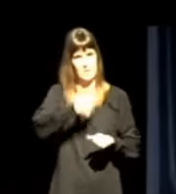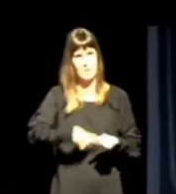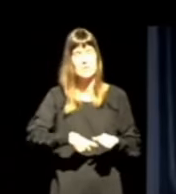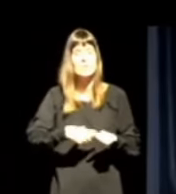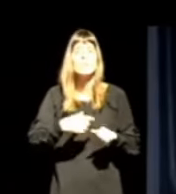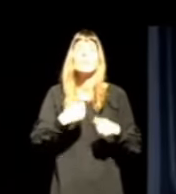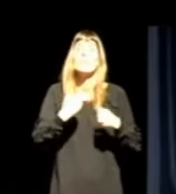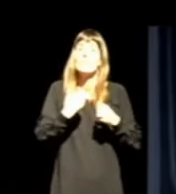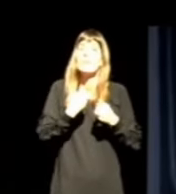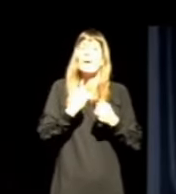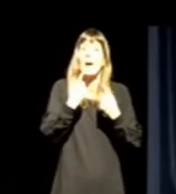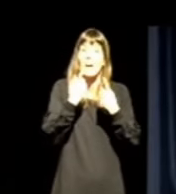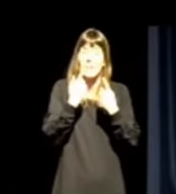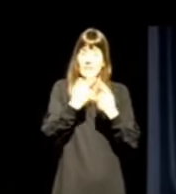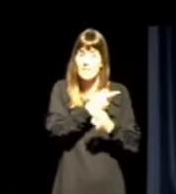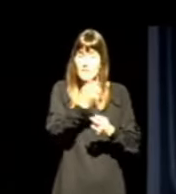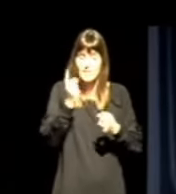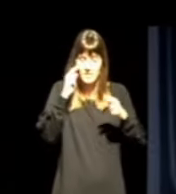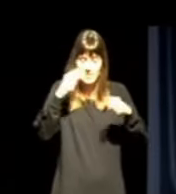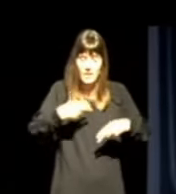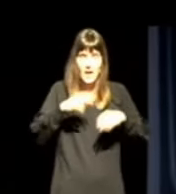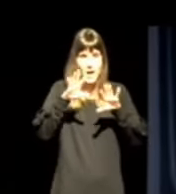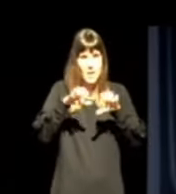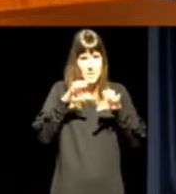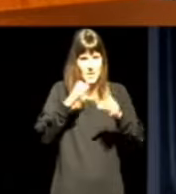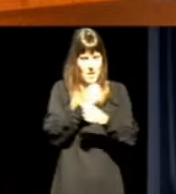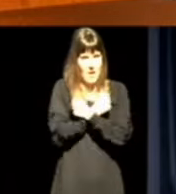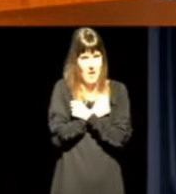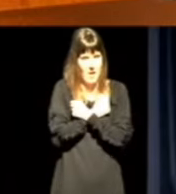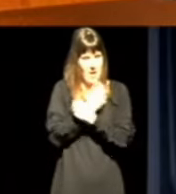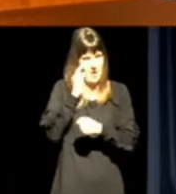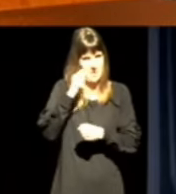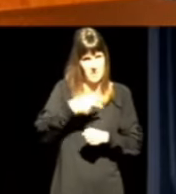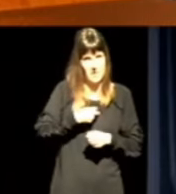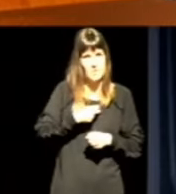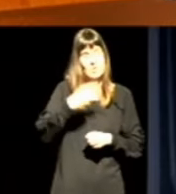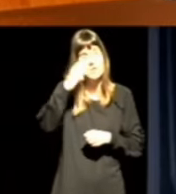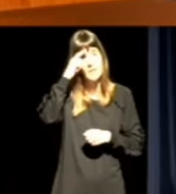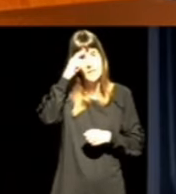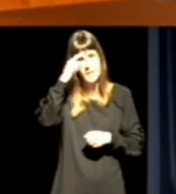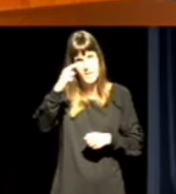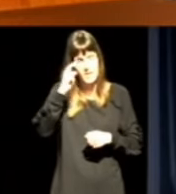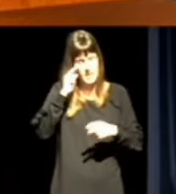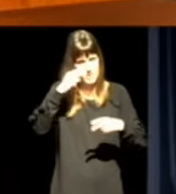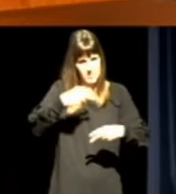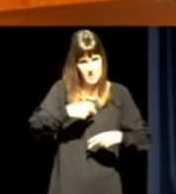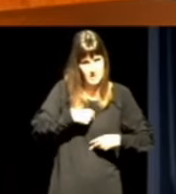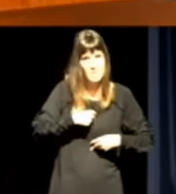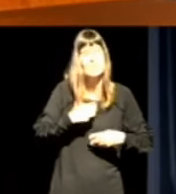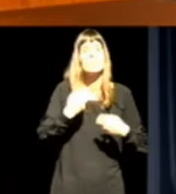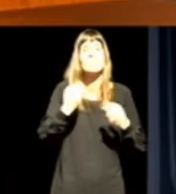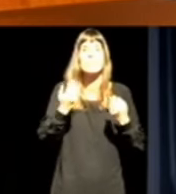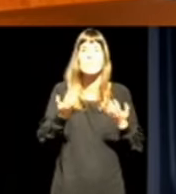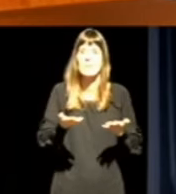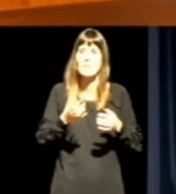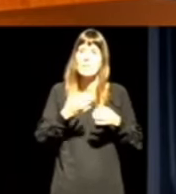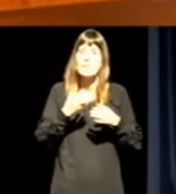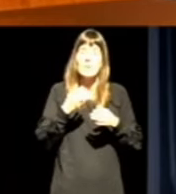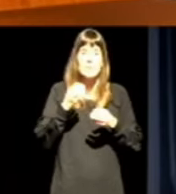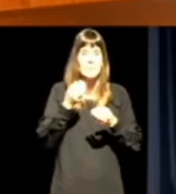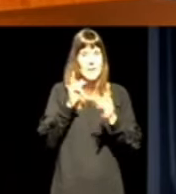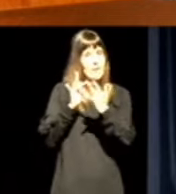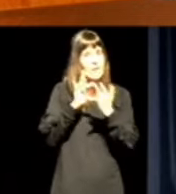hemos de aprender a amarnos, respetarnos. Y yo siempre digo que para enseñar el buen